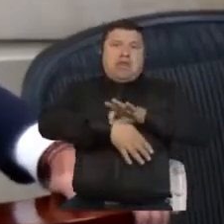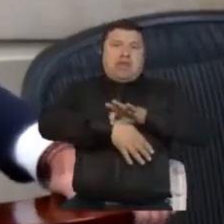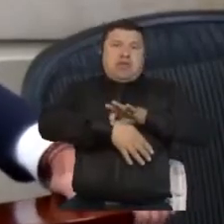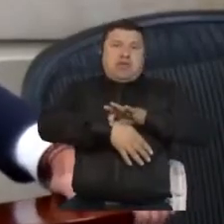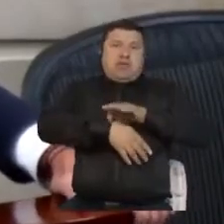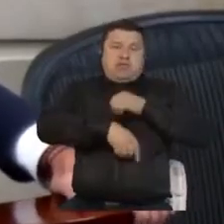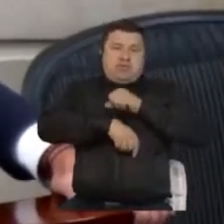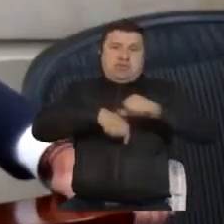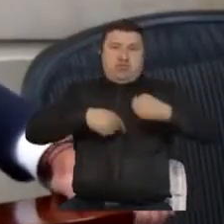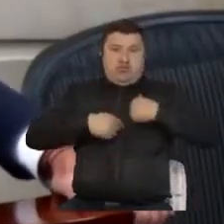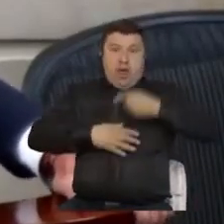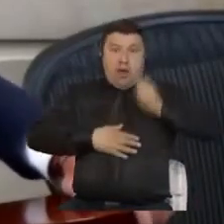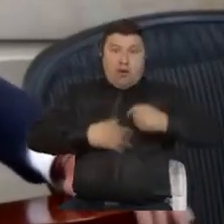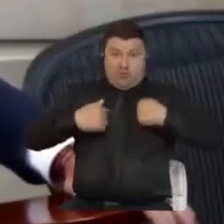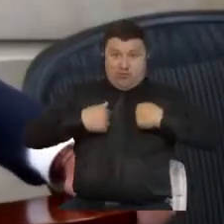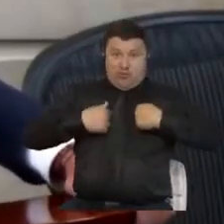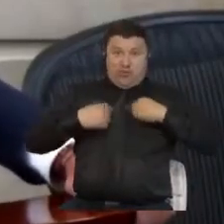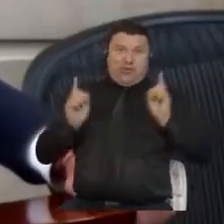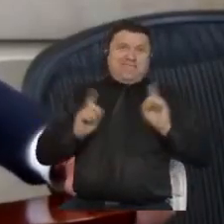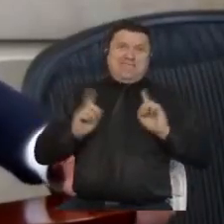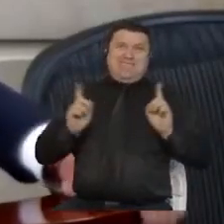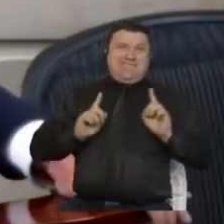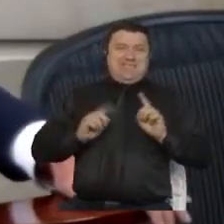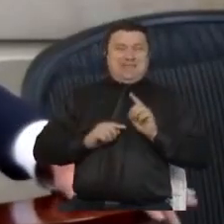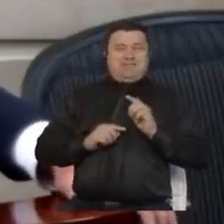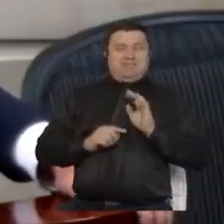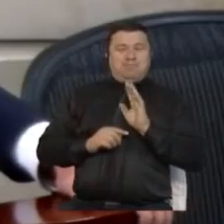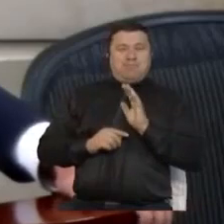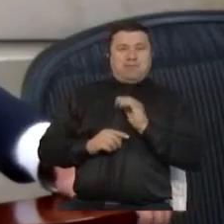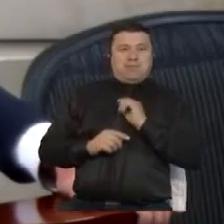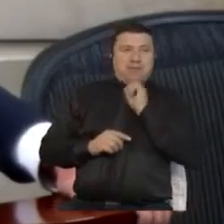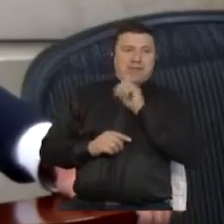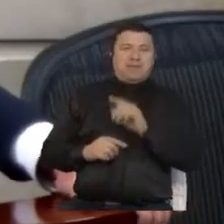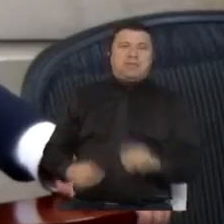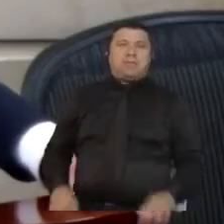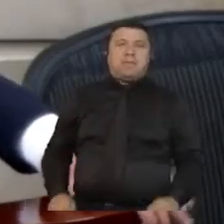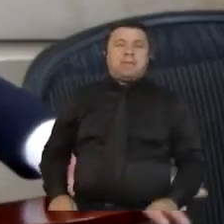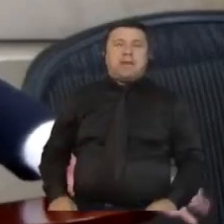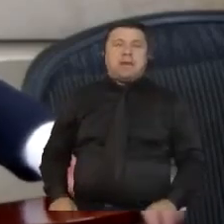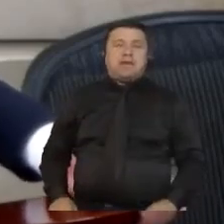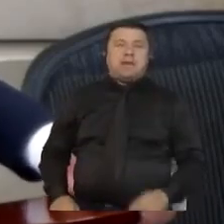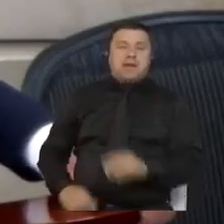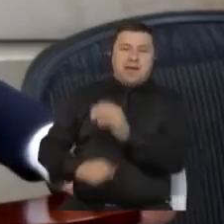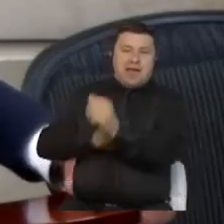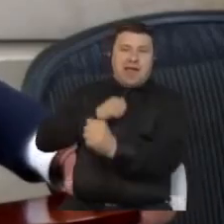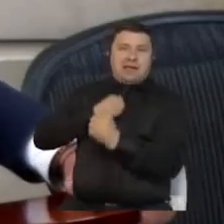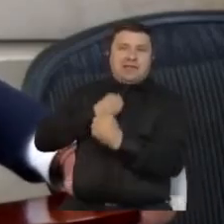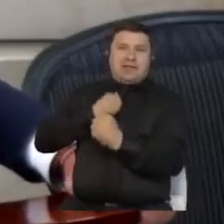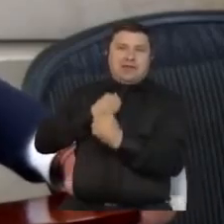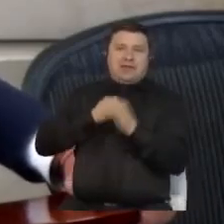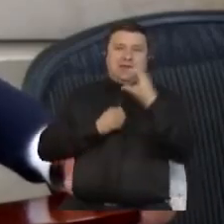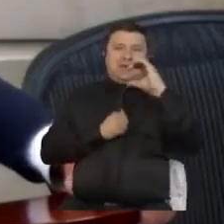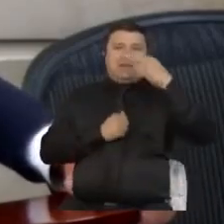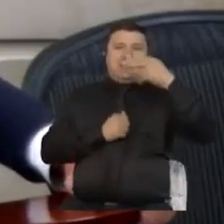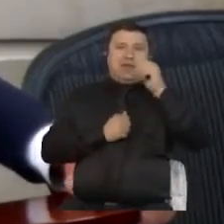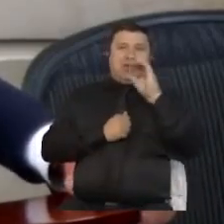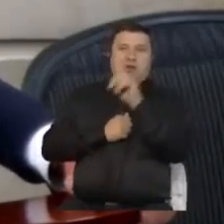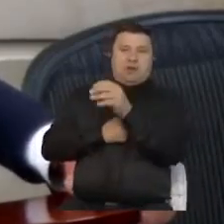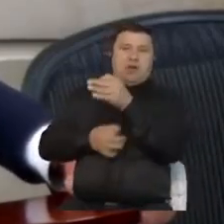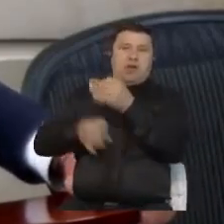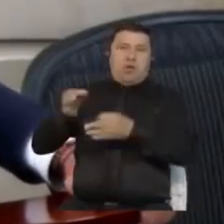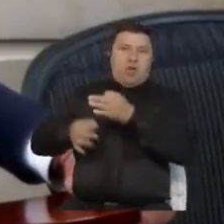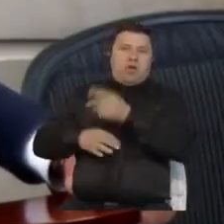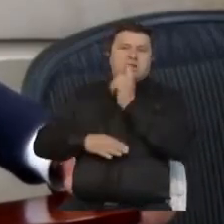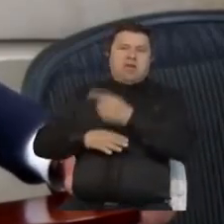cirujano y no soy abogado entonces el senador chacón es mi asesor jurídico esta